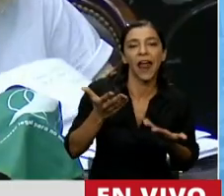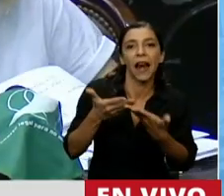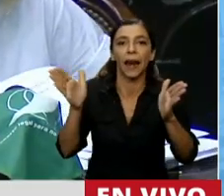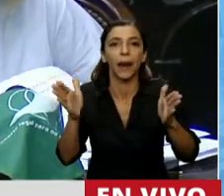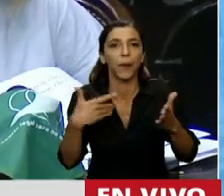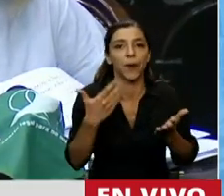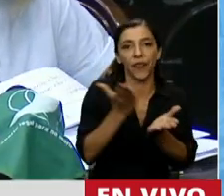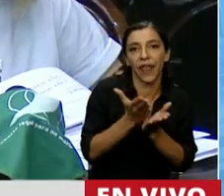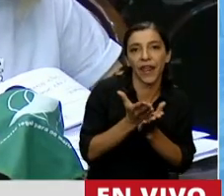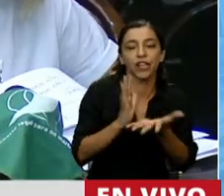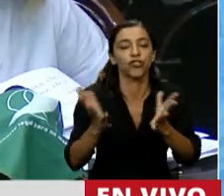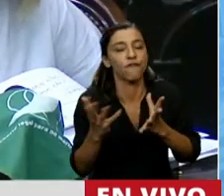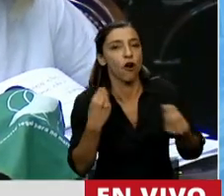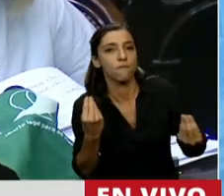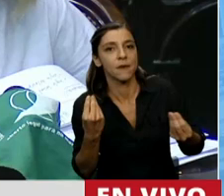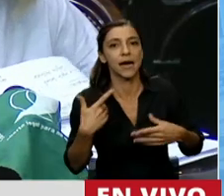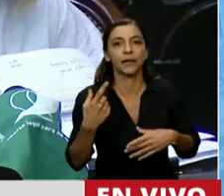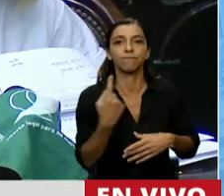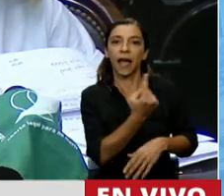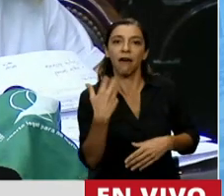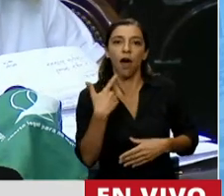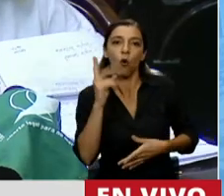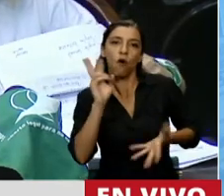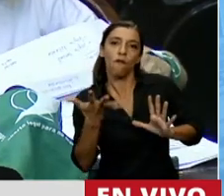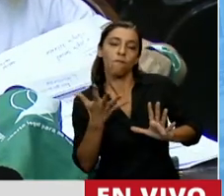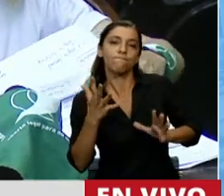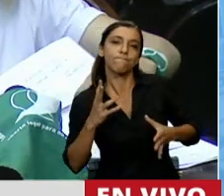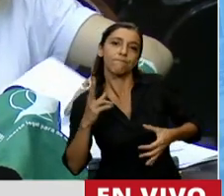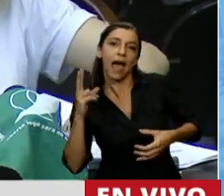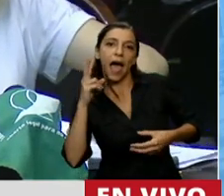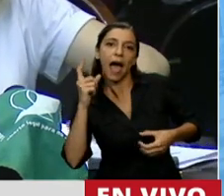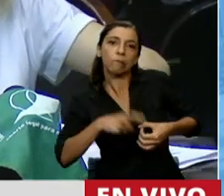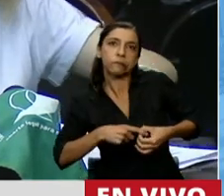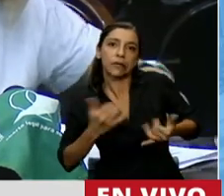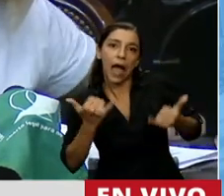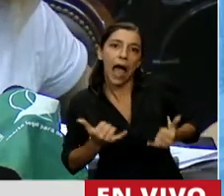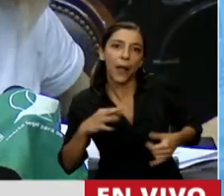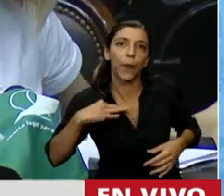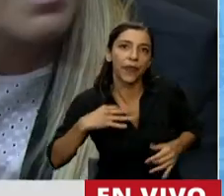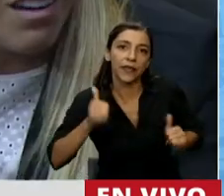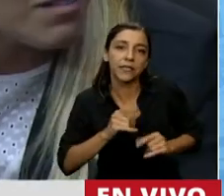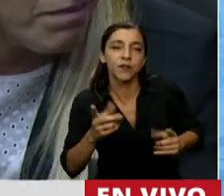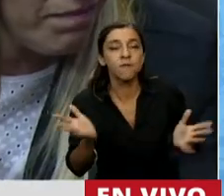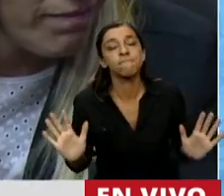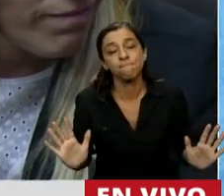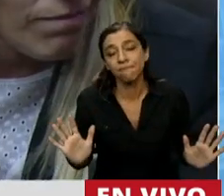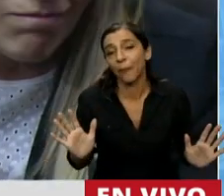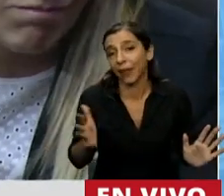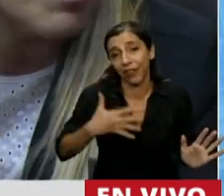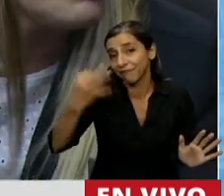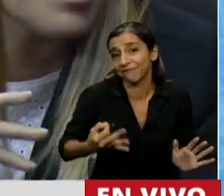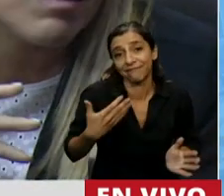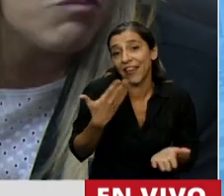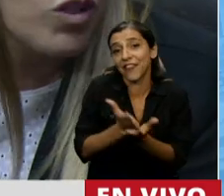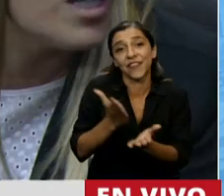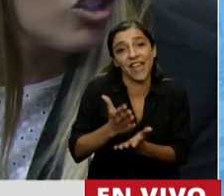tomamos frente a la concepción de la vida, de la vigencia de los derechos humanos y de, por sobre todas las